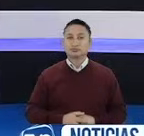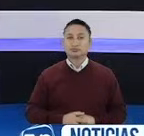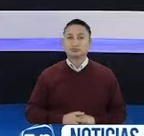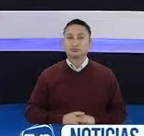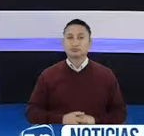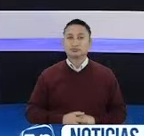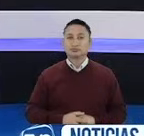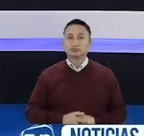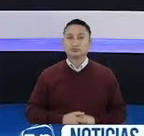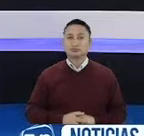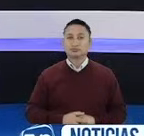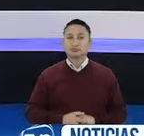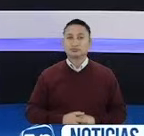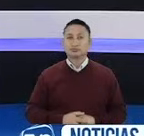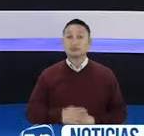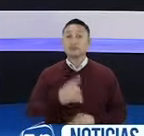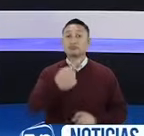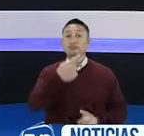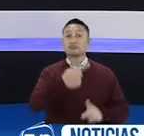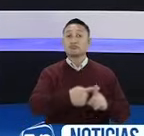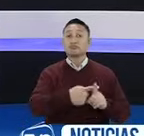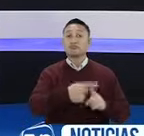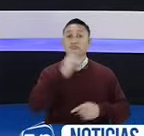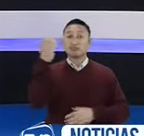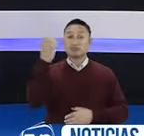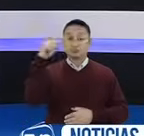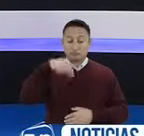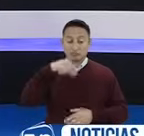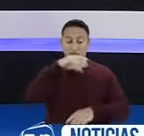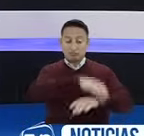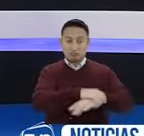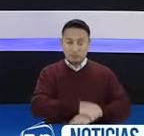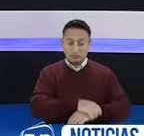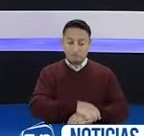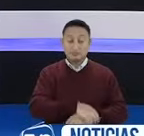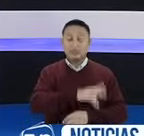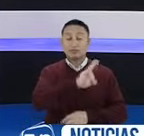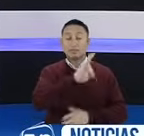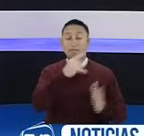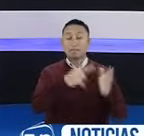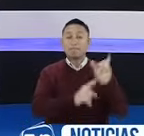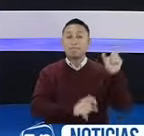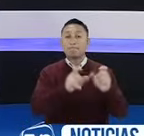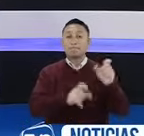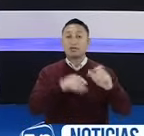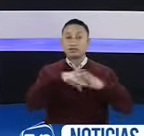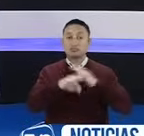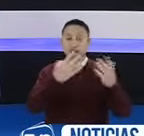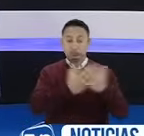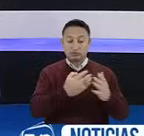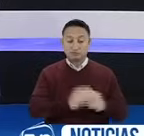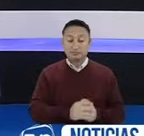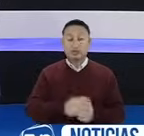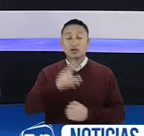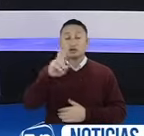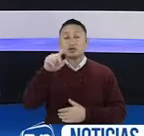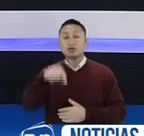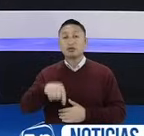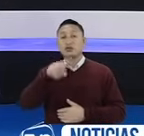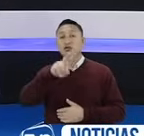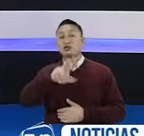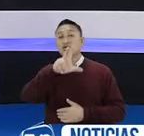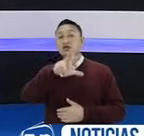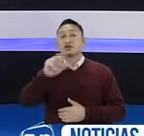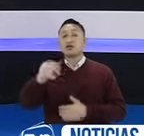En un mes del estado de excepción se han detenido a más de 7.000 sujetos, decomisado 2.230 armas